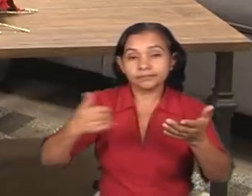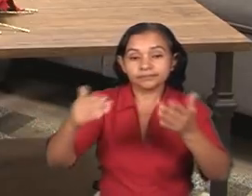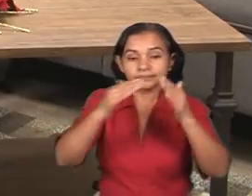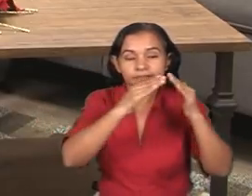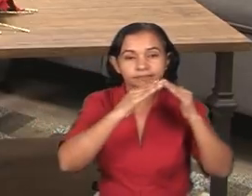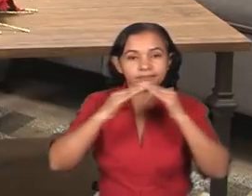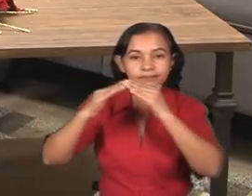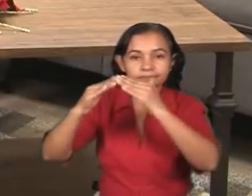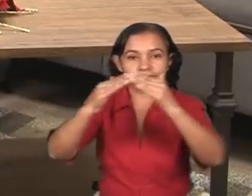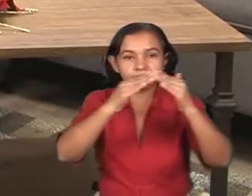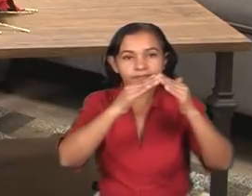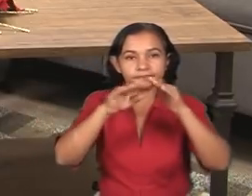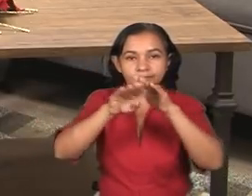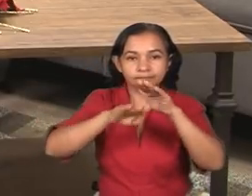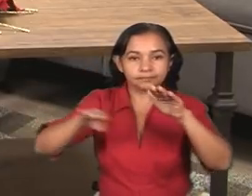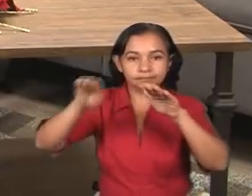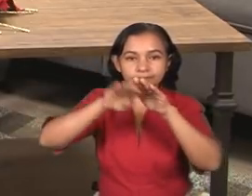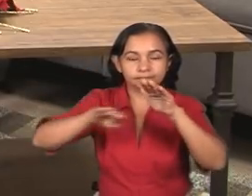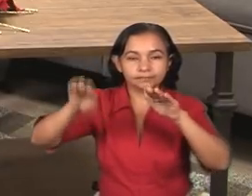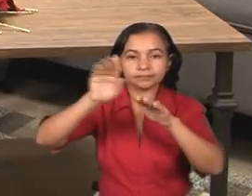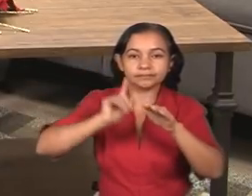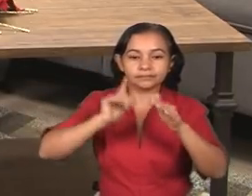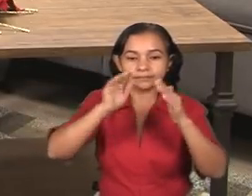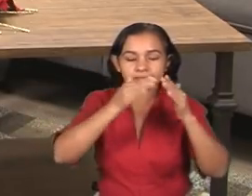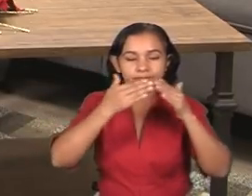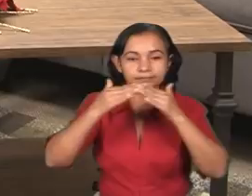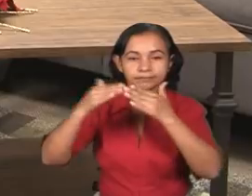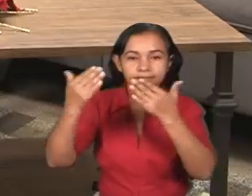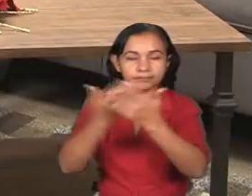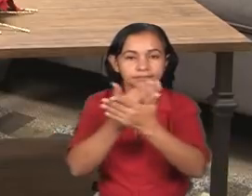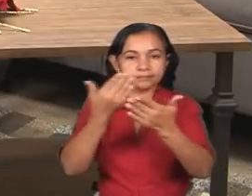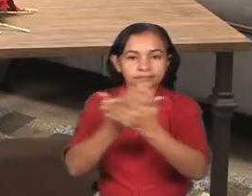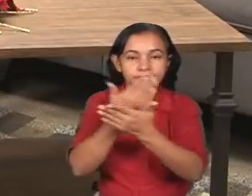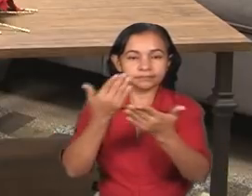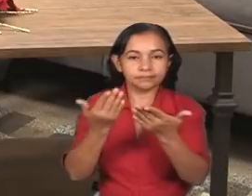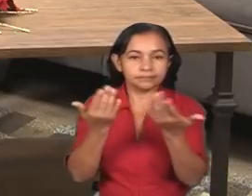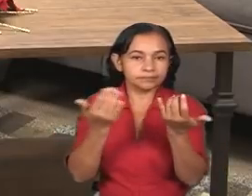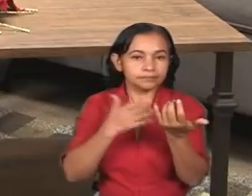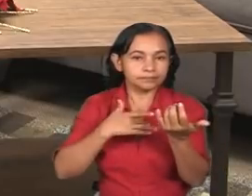que se van ampliando, tienen un barrio nuevo, entonces hay que ir perforando demográficamente, pozos,